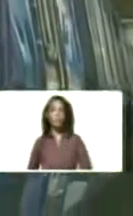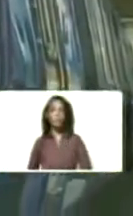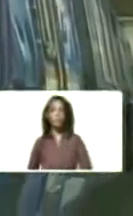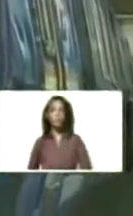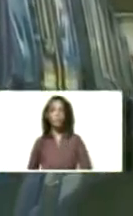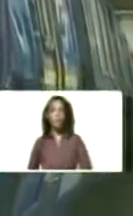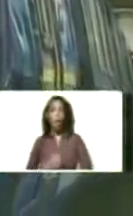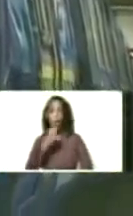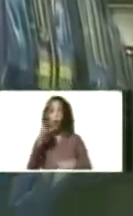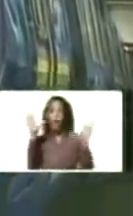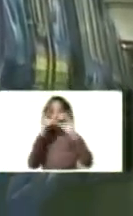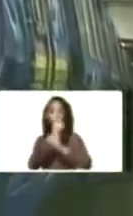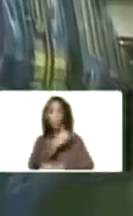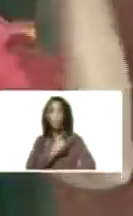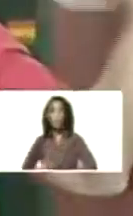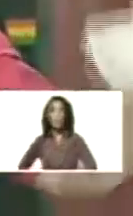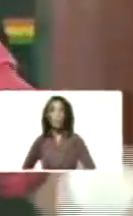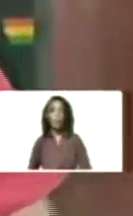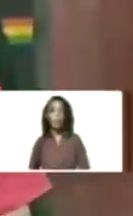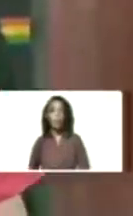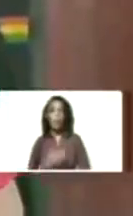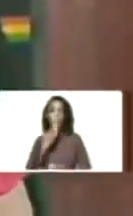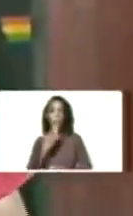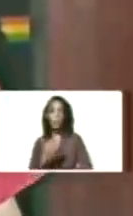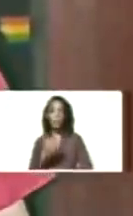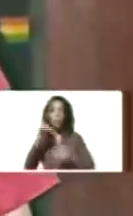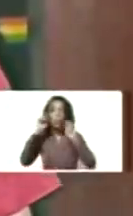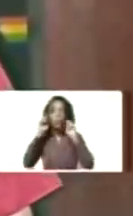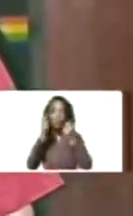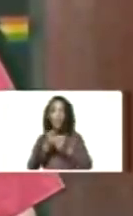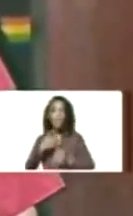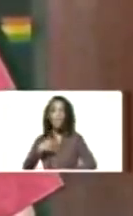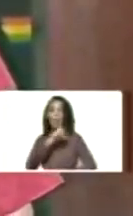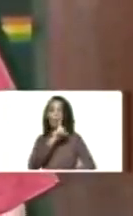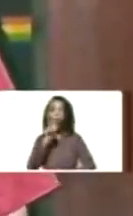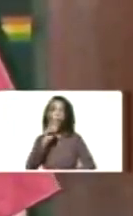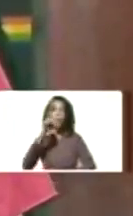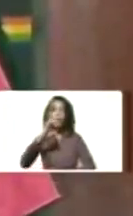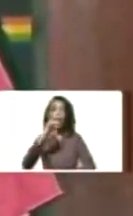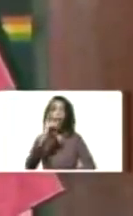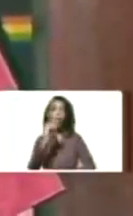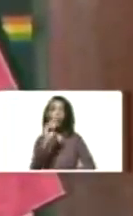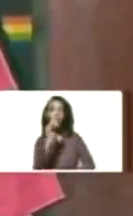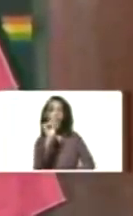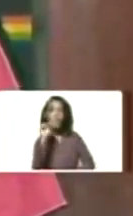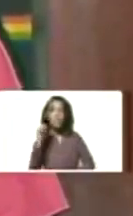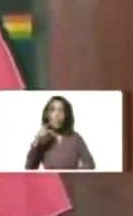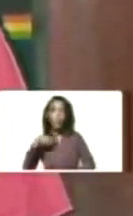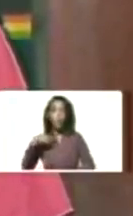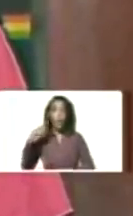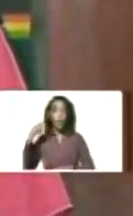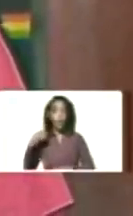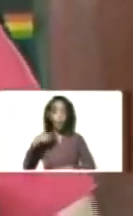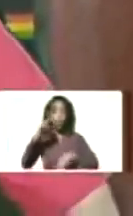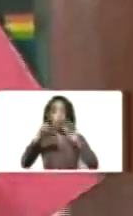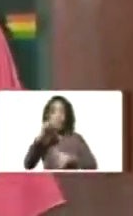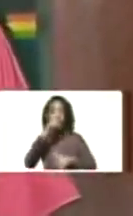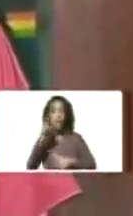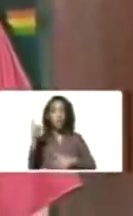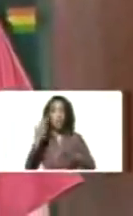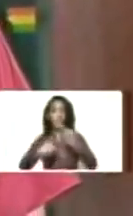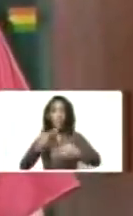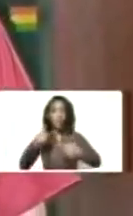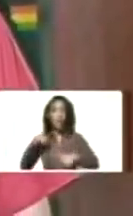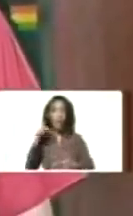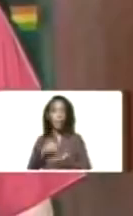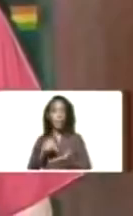Buenas noches, presidente. Permiso para tratarme el tapabocas. Mi nombre es Edwin Labrador. Tengo 12 años de servicio en la empresa, formo parte de